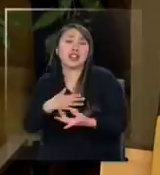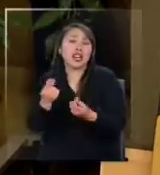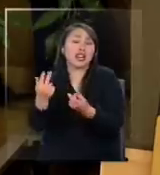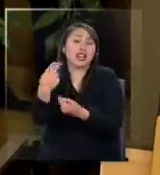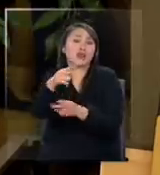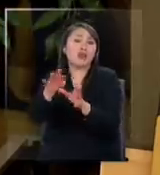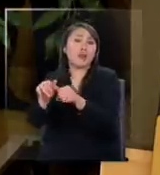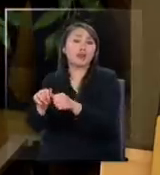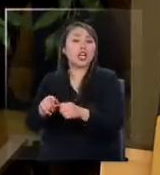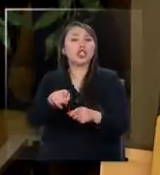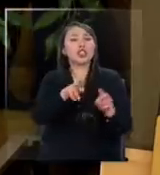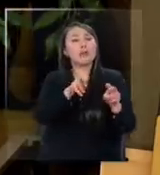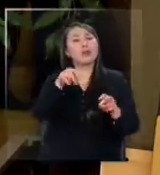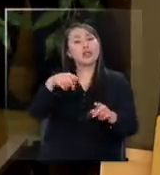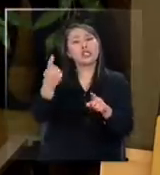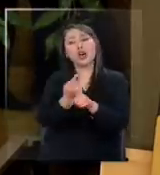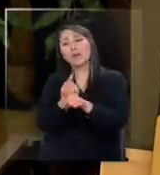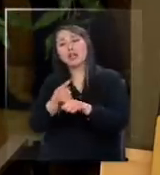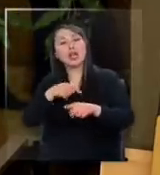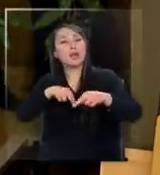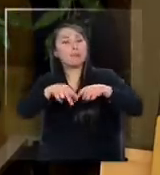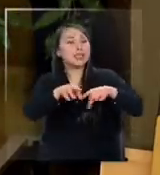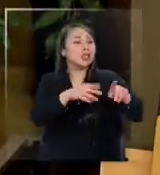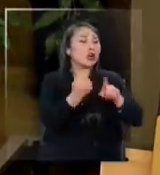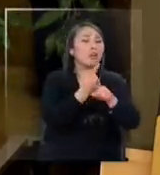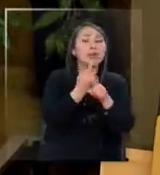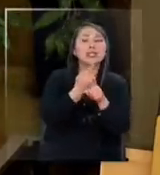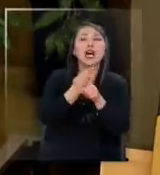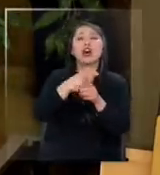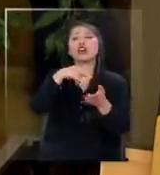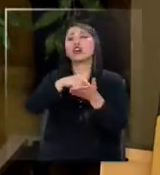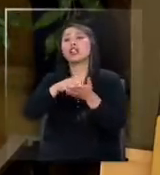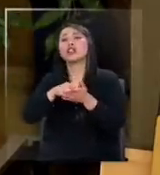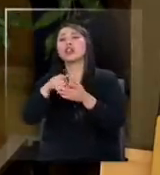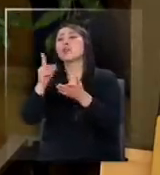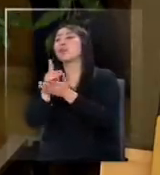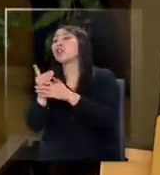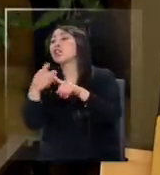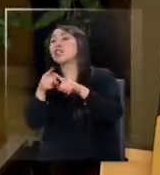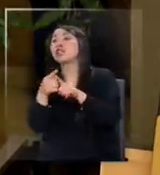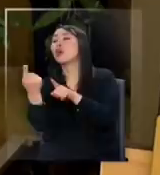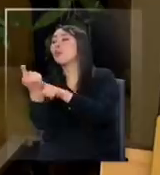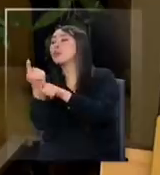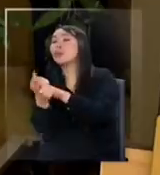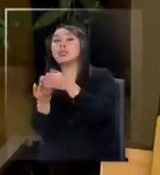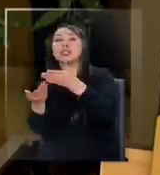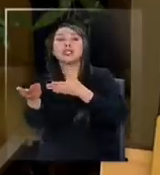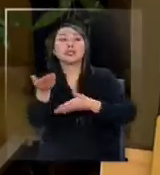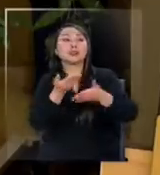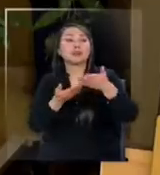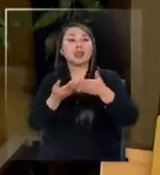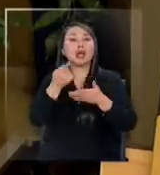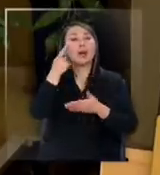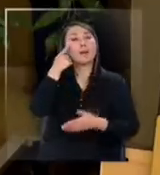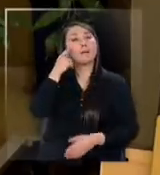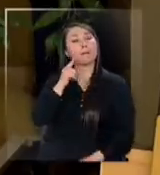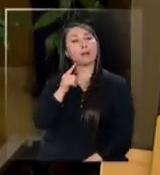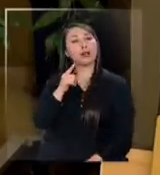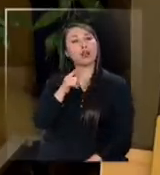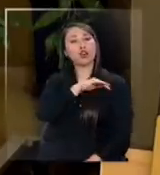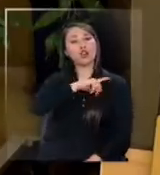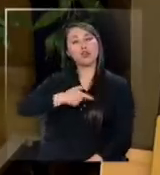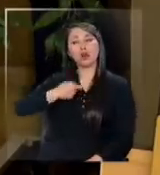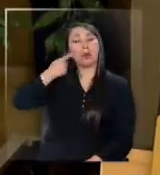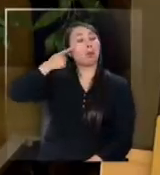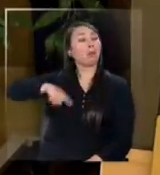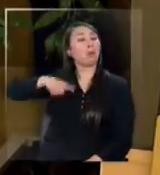que han estado siendo discutidas hoy día en pasillo, aquí en el Congreso, entre diputados de distintas bancadas, no están siendo recogidas todavía por el